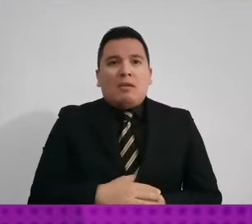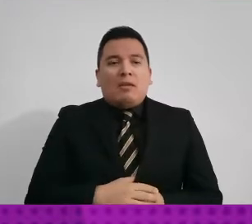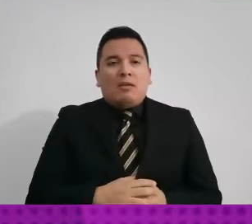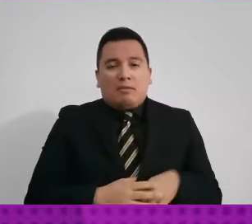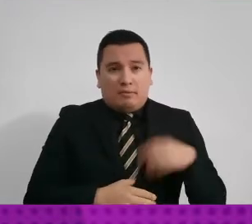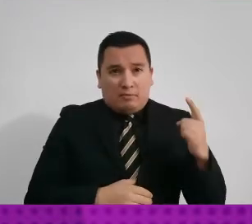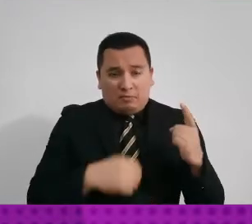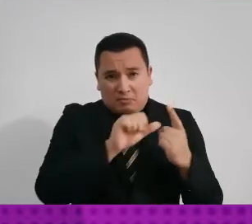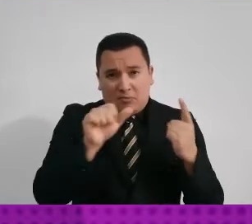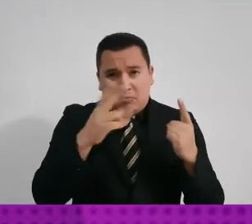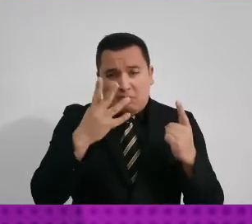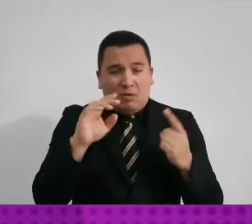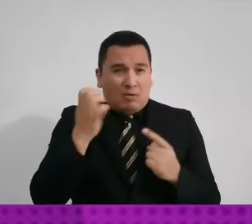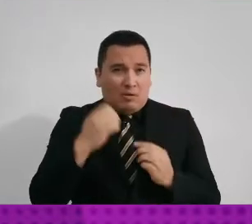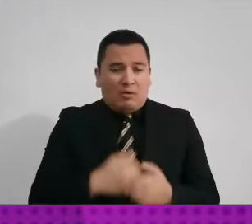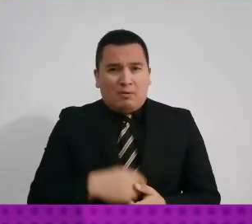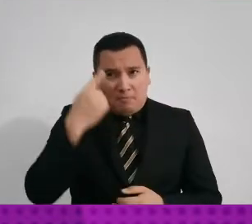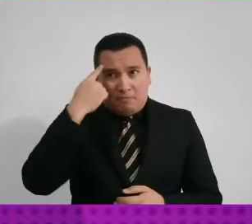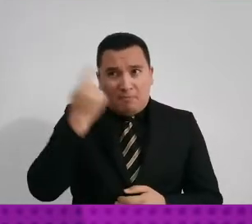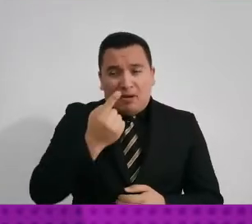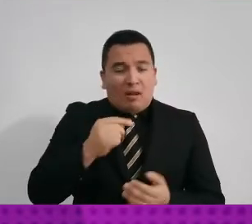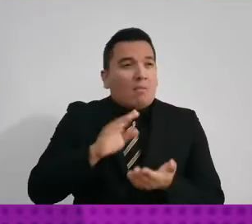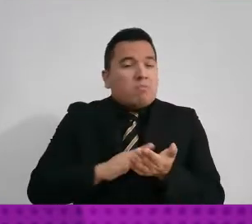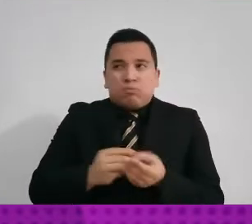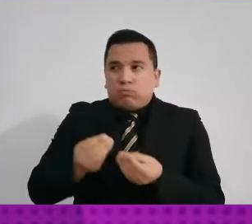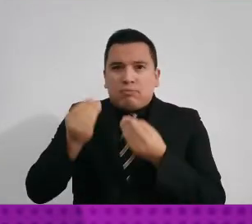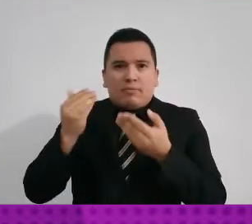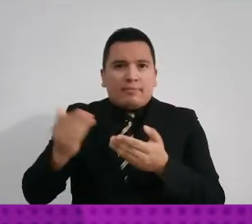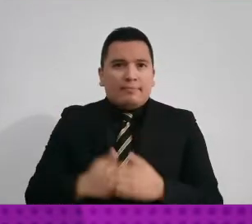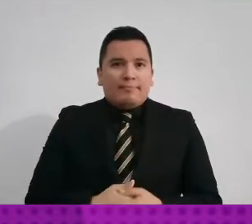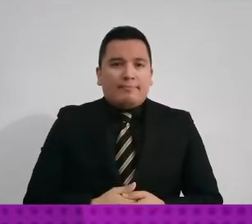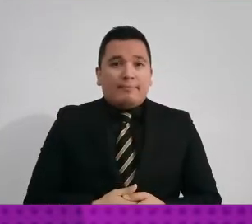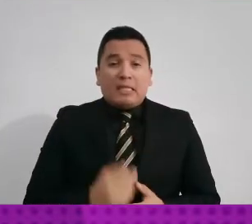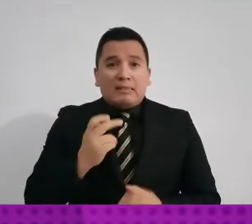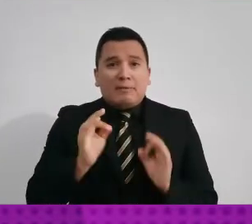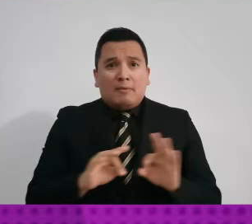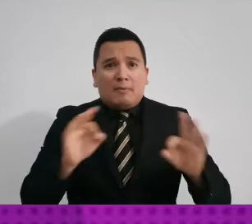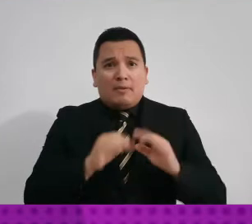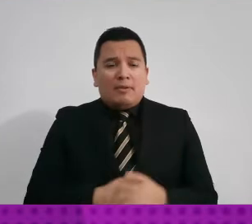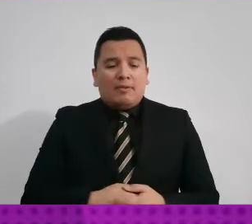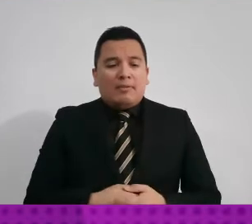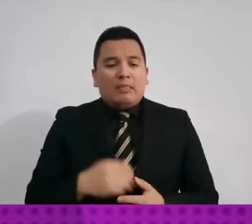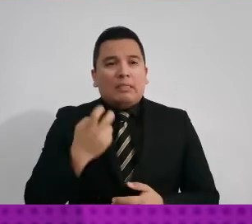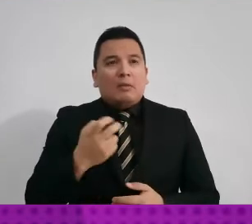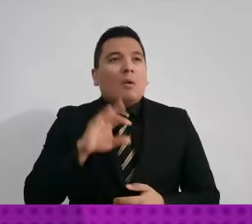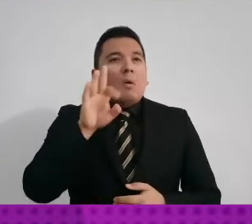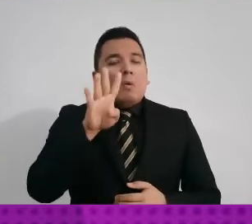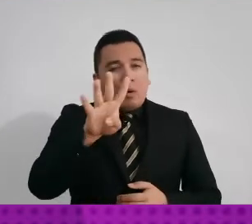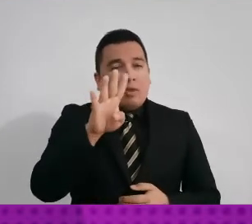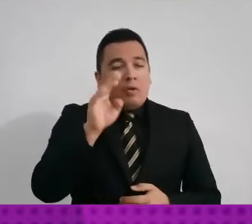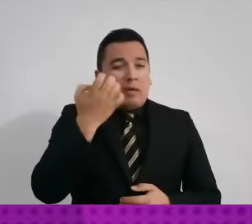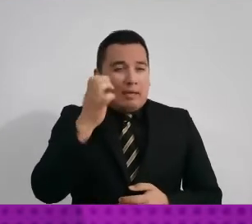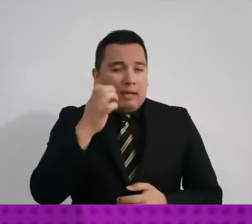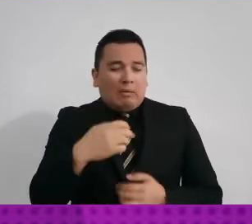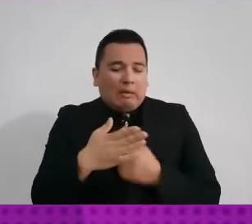a los partidos políticos este 4 de enero para registrar coaliciones. Eso es muy importante, licenciado. Entonces, el 4 de